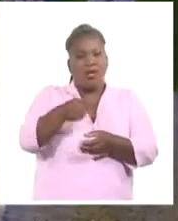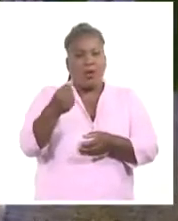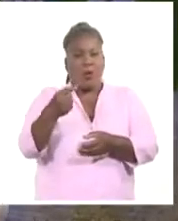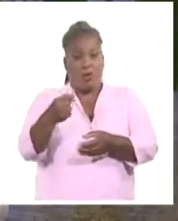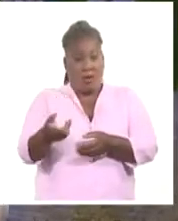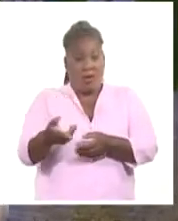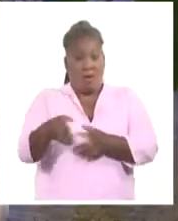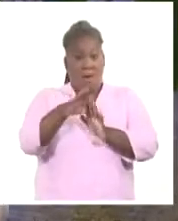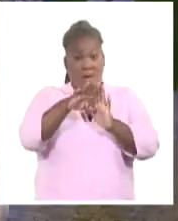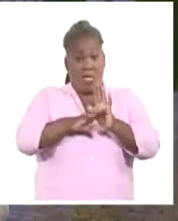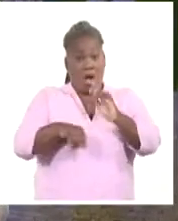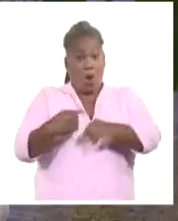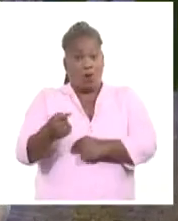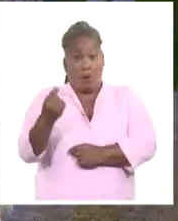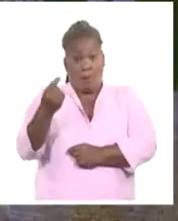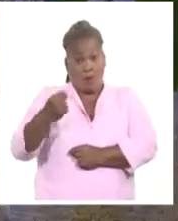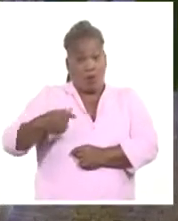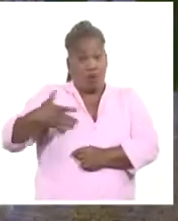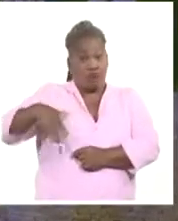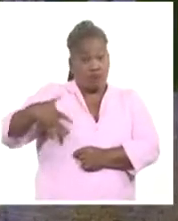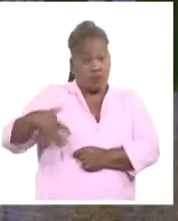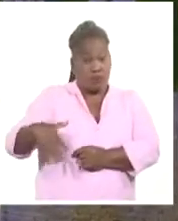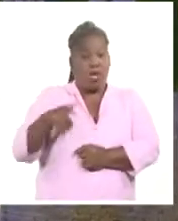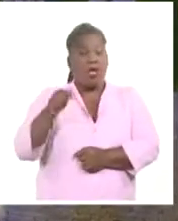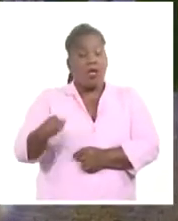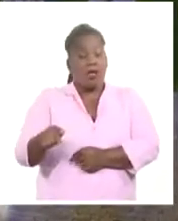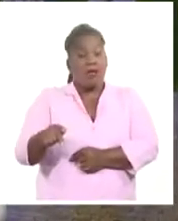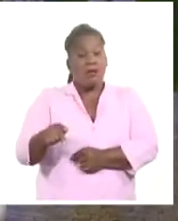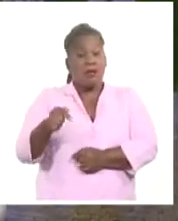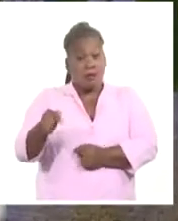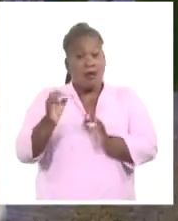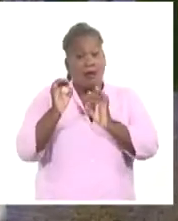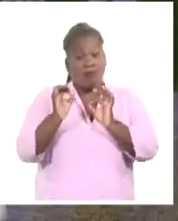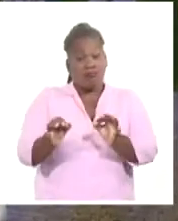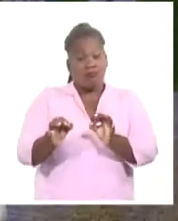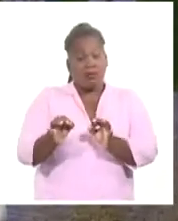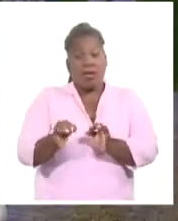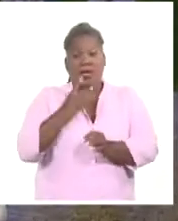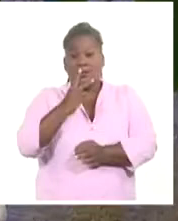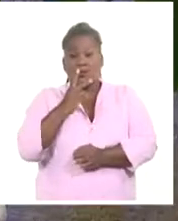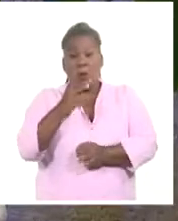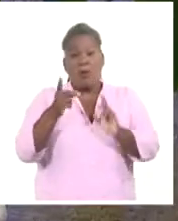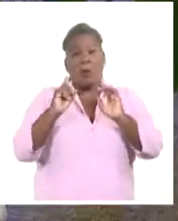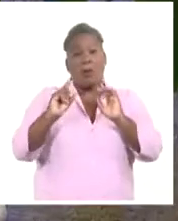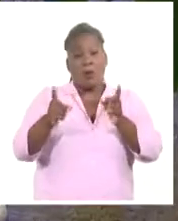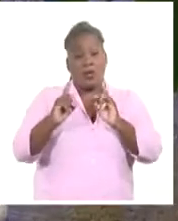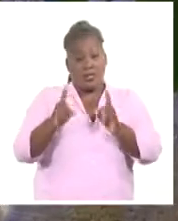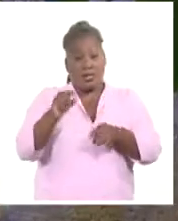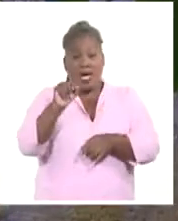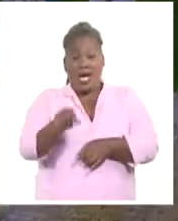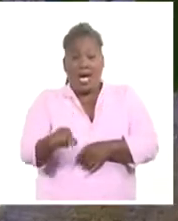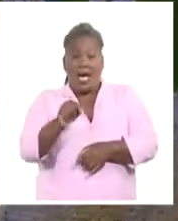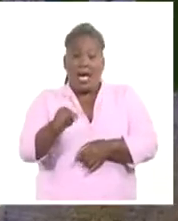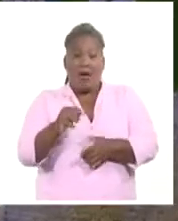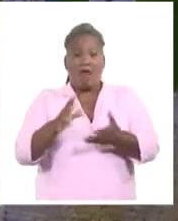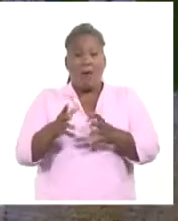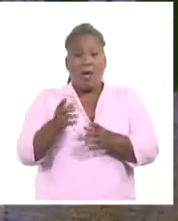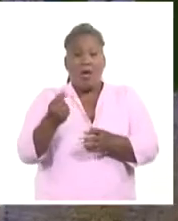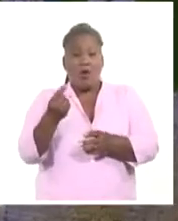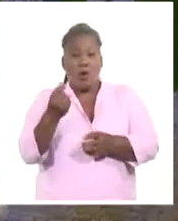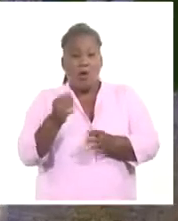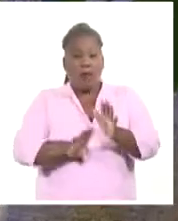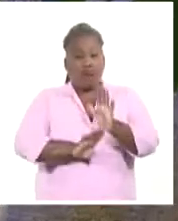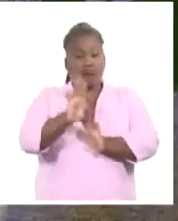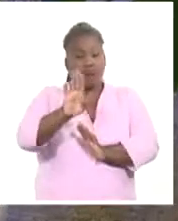antiinflacionarias, y también un elemento fundamental, el aseguramiento político a los diferentes actores económicos. Yo creo que cuando uno